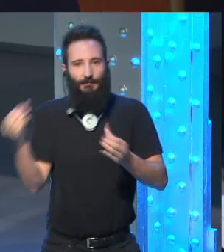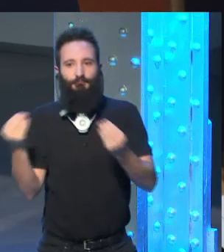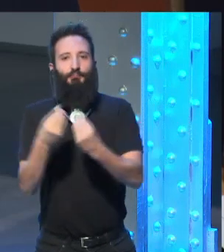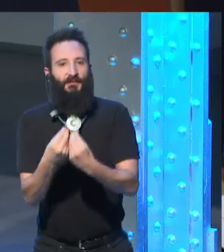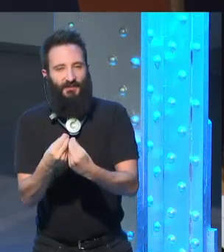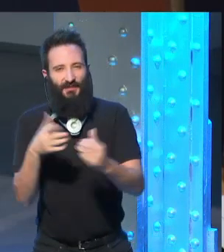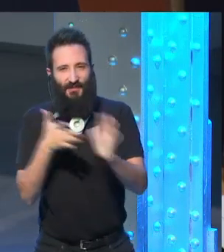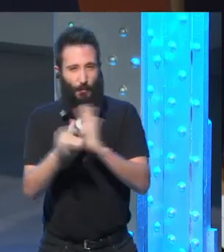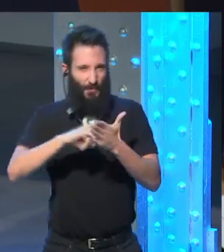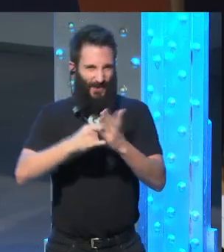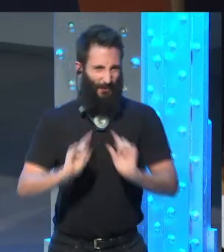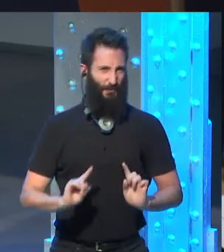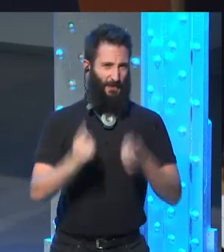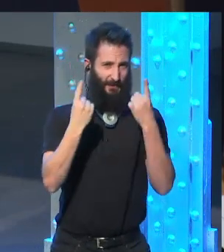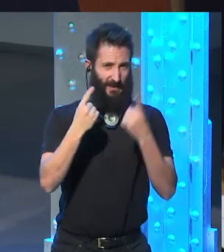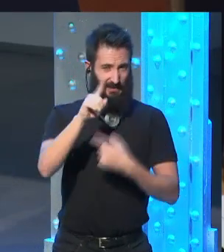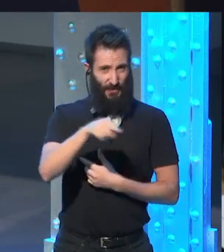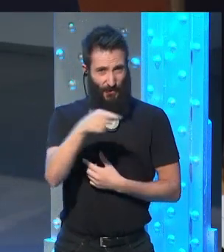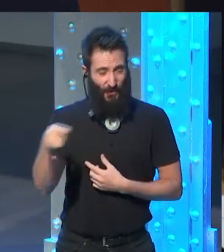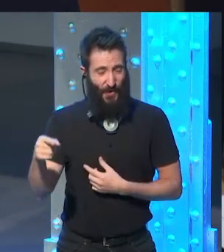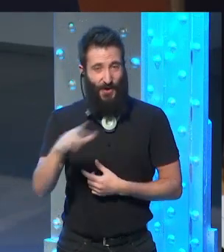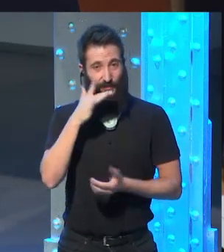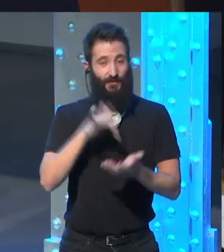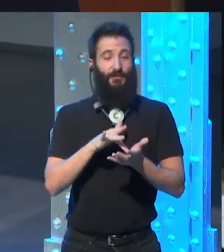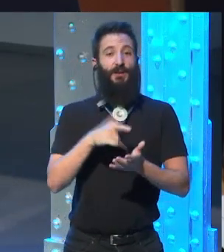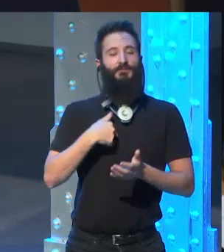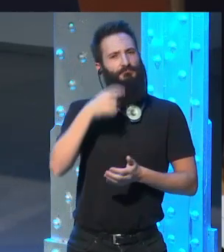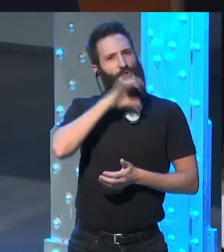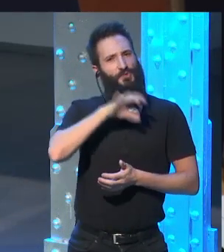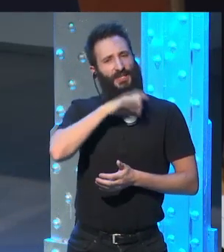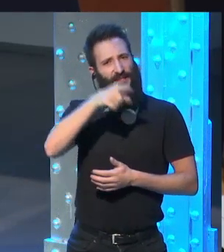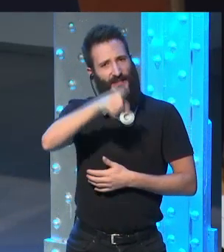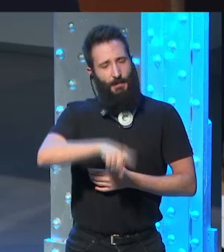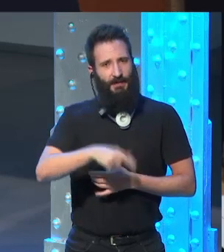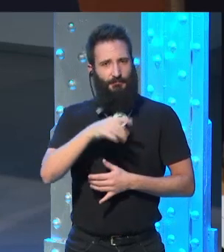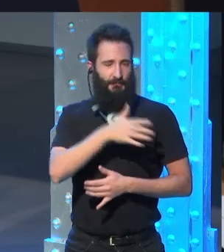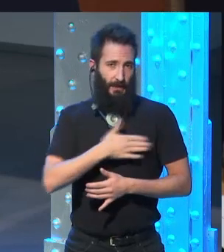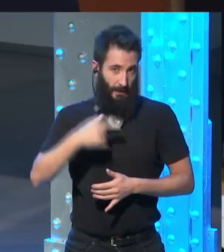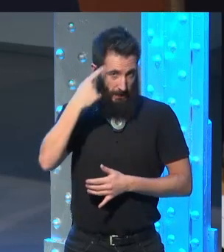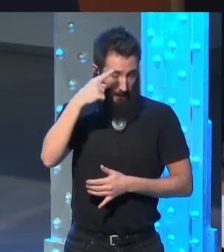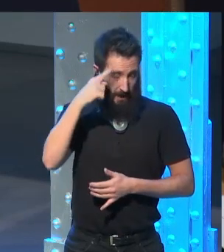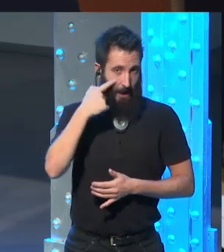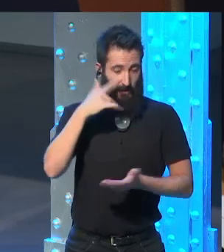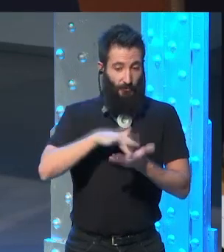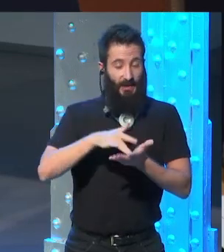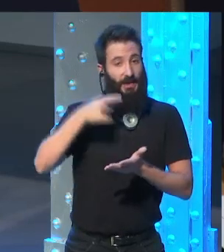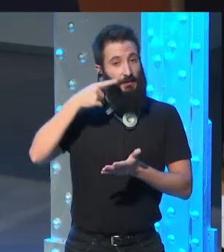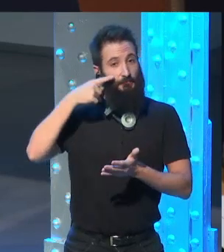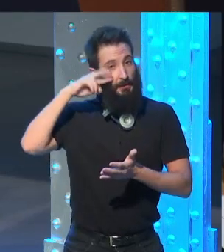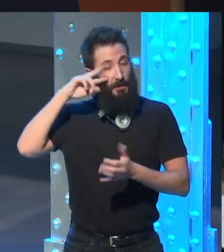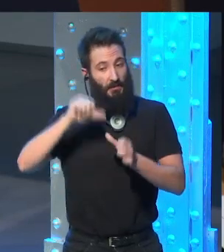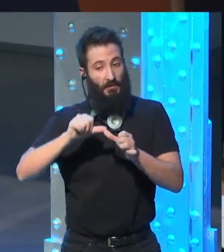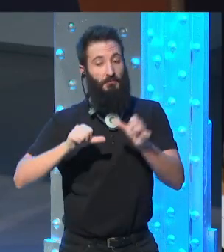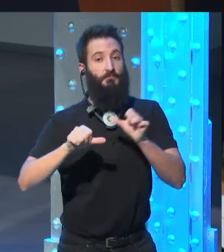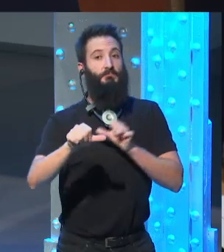proyectos, más o menos, no sé si es así. En cualquier caso, tengo curiosidad por saber si después de esta experiencia os